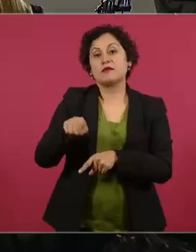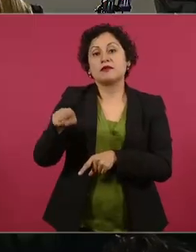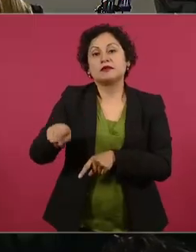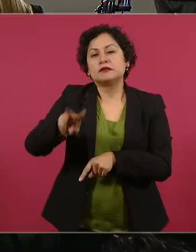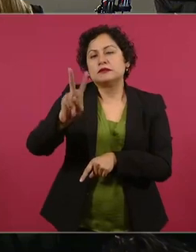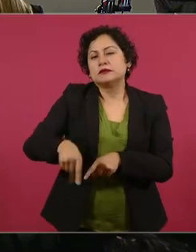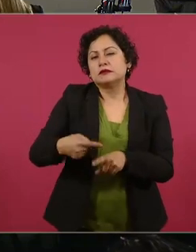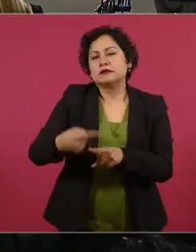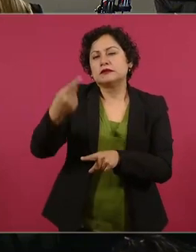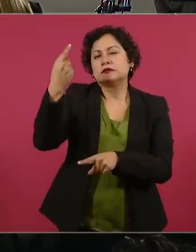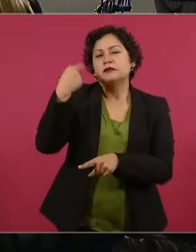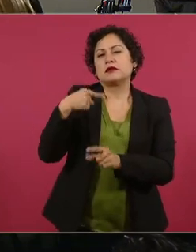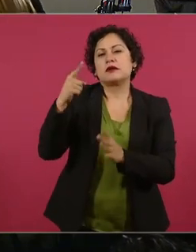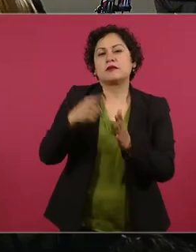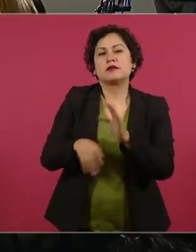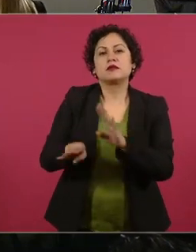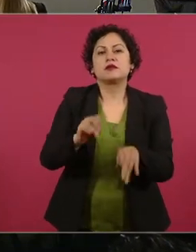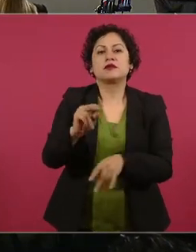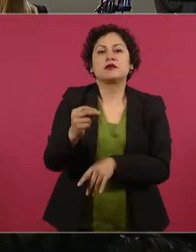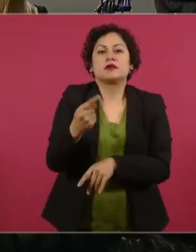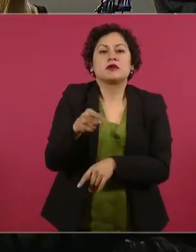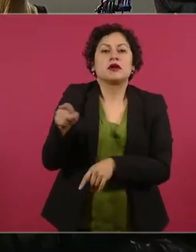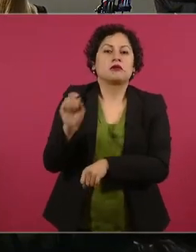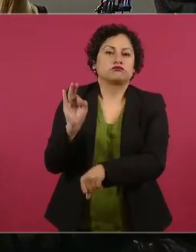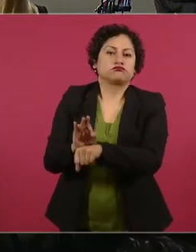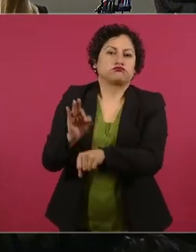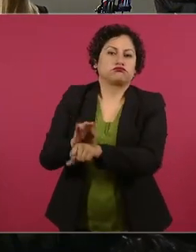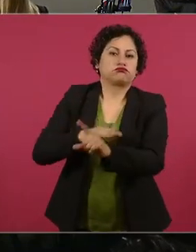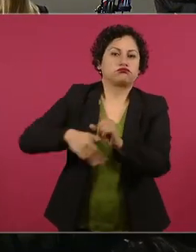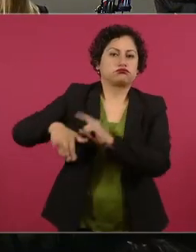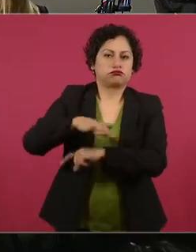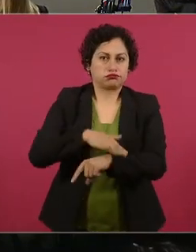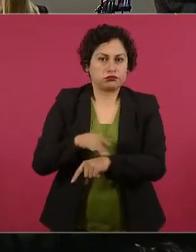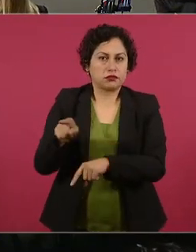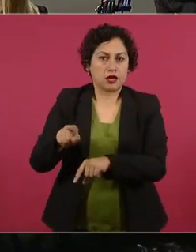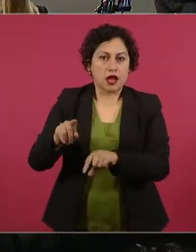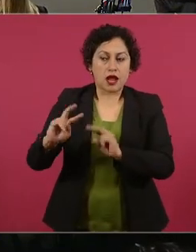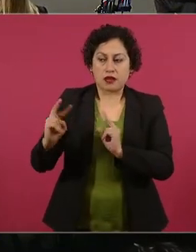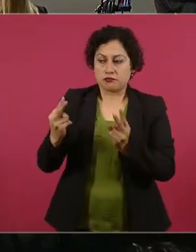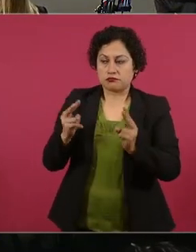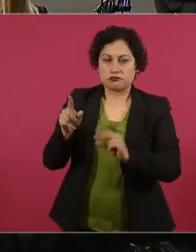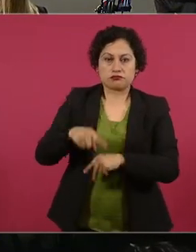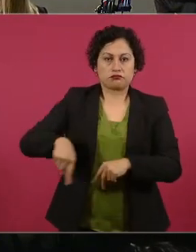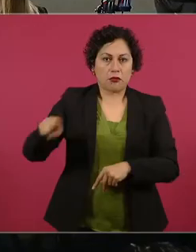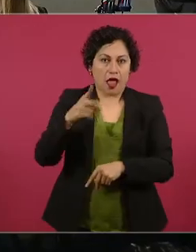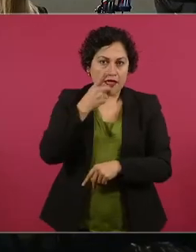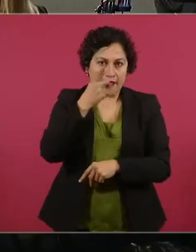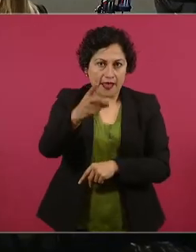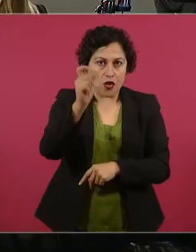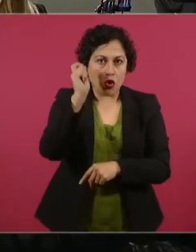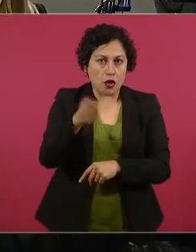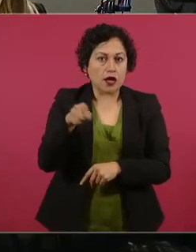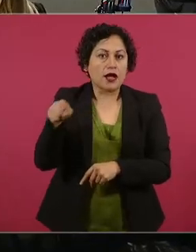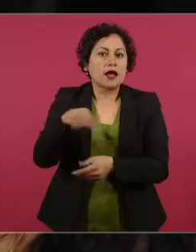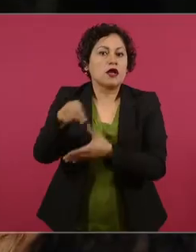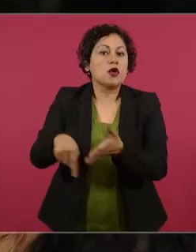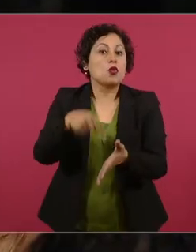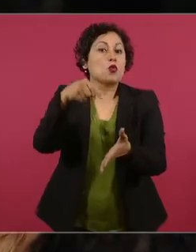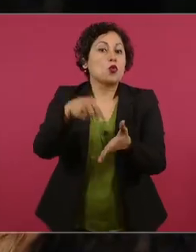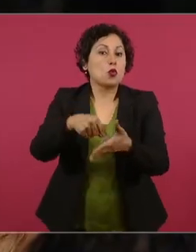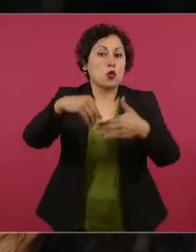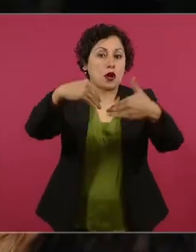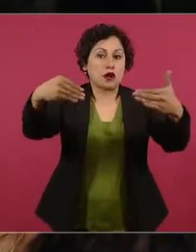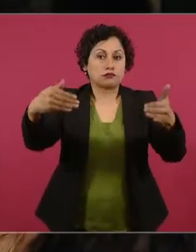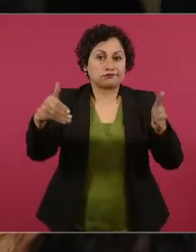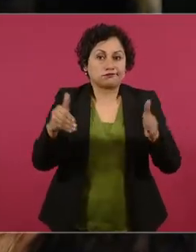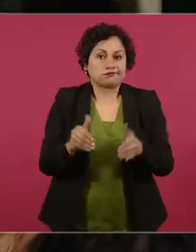el 82 se declaró área natural protegida. Obviamente, pues a los comuneros pues les dije, bueno, esos terrenos pasan a ser parte de un área